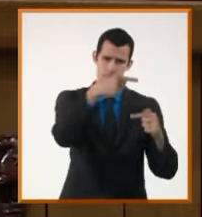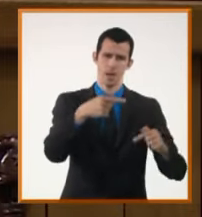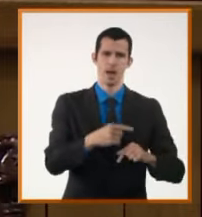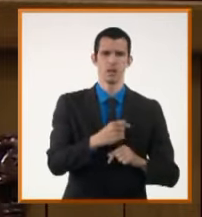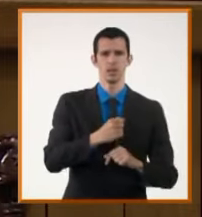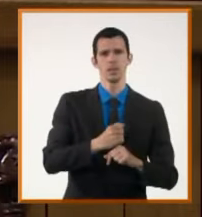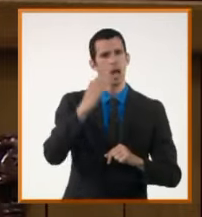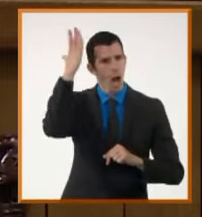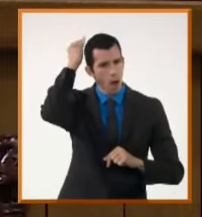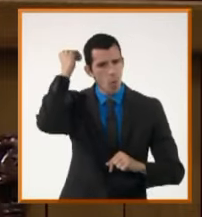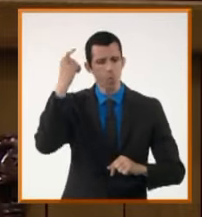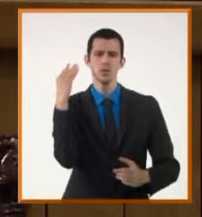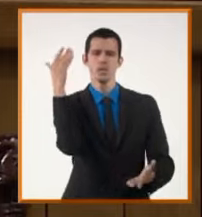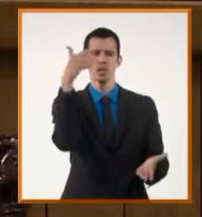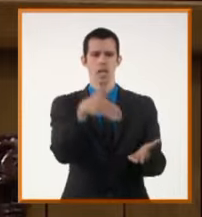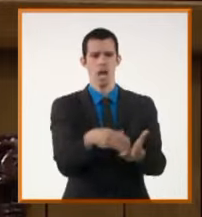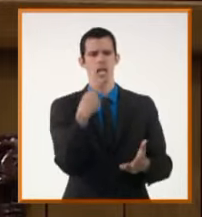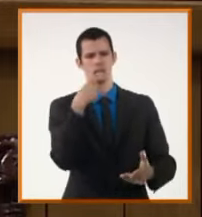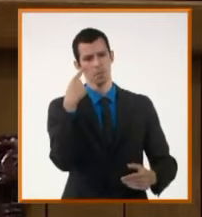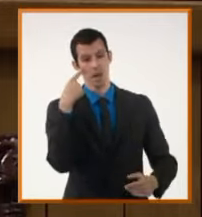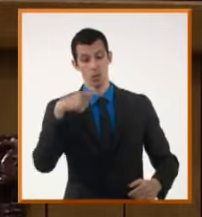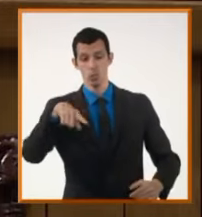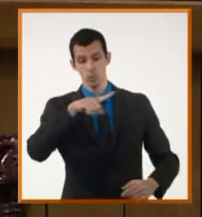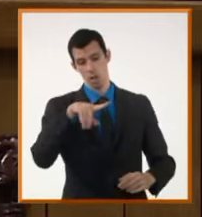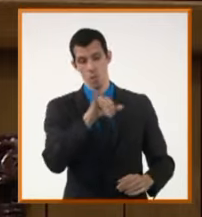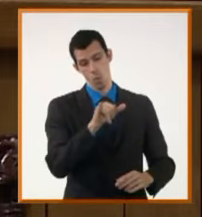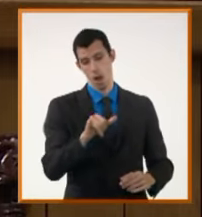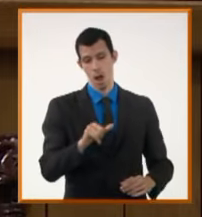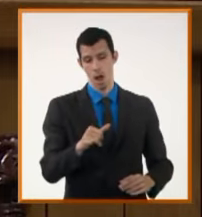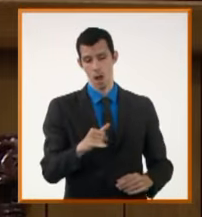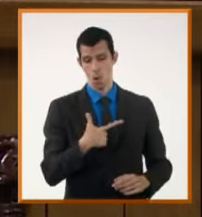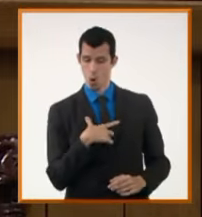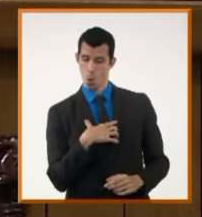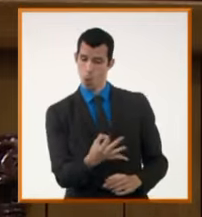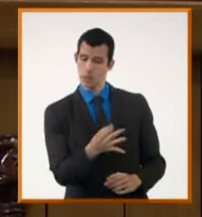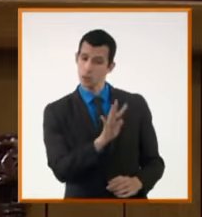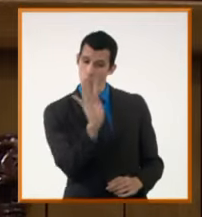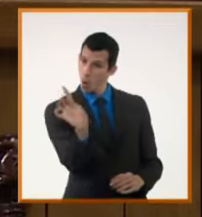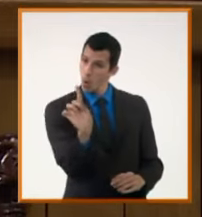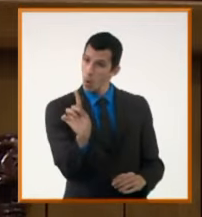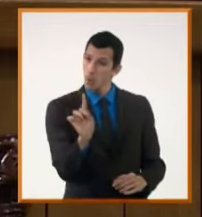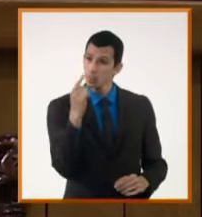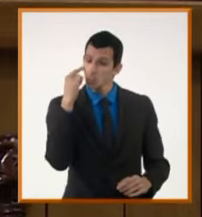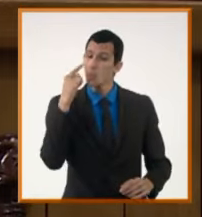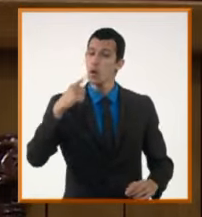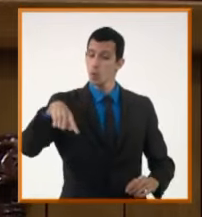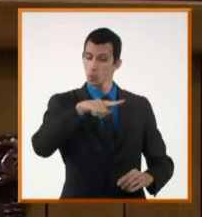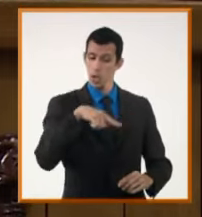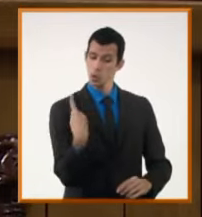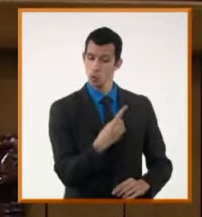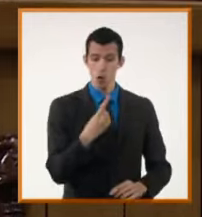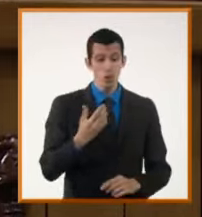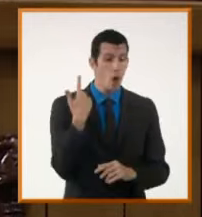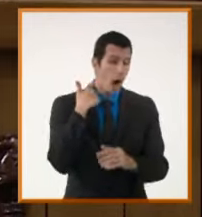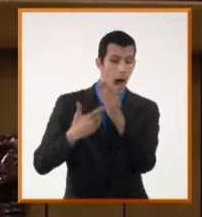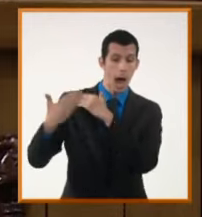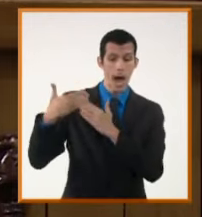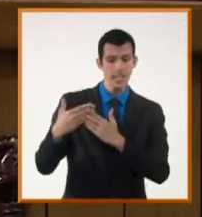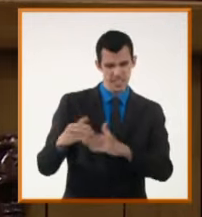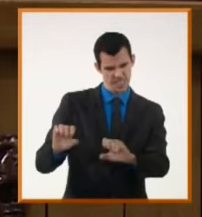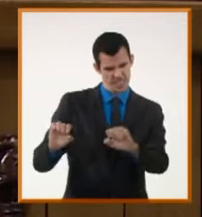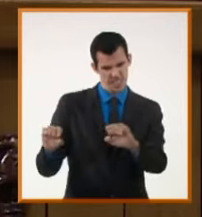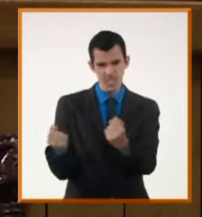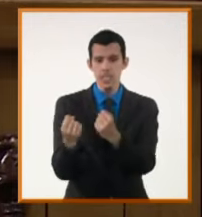enfrentando la corrupción. Dice, fíjense que si esta revolución ha llegado hasta aquí, es porque tuvimos mano y dura con todos los que